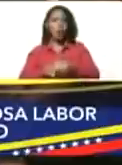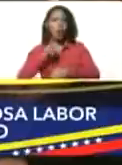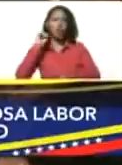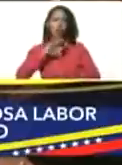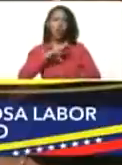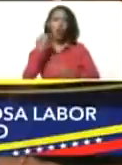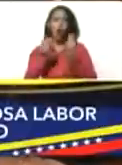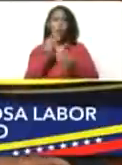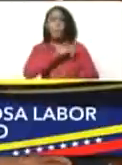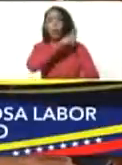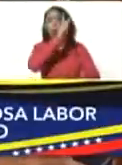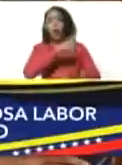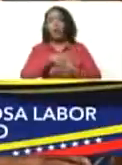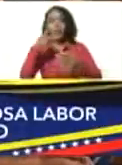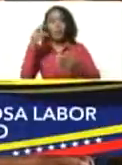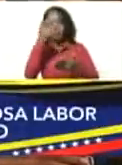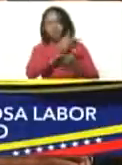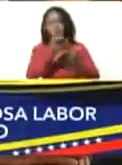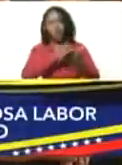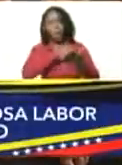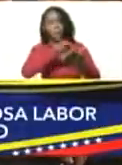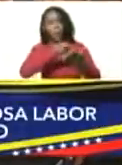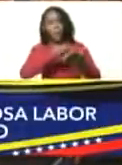poeta, ensayista.